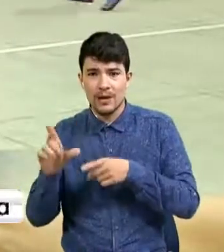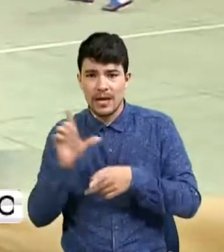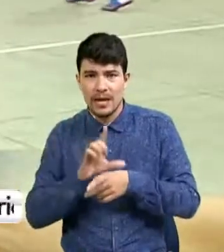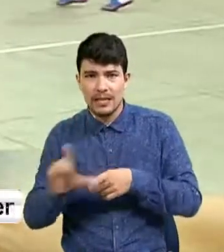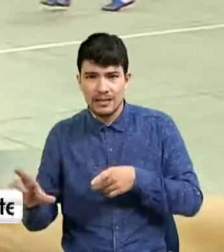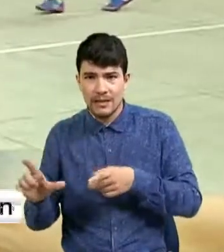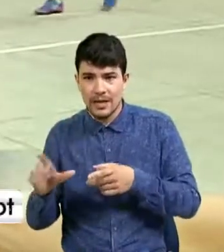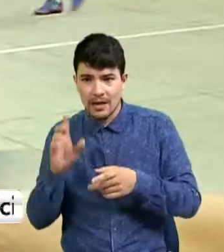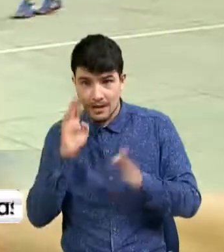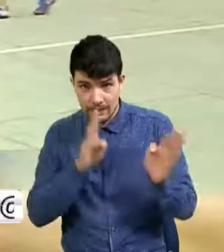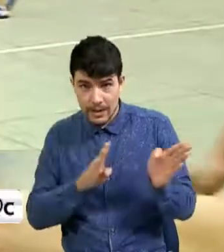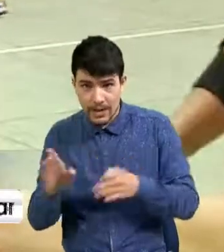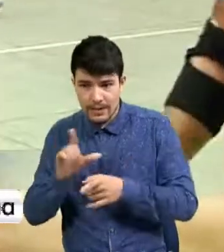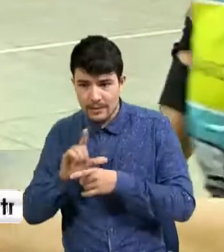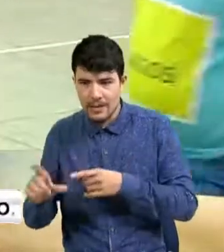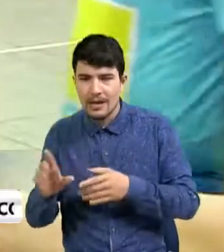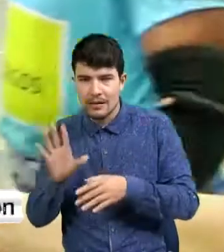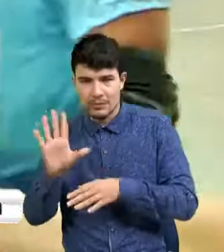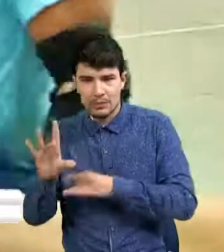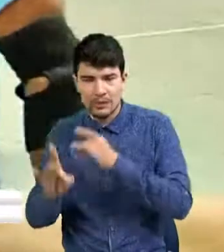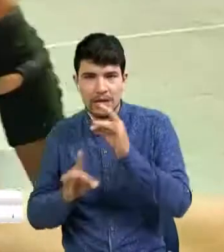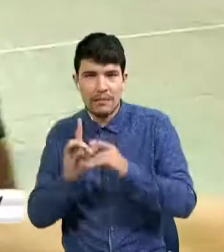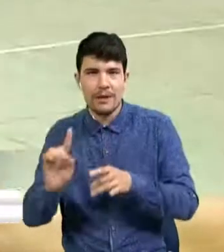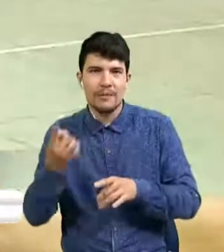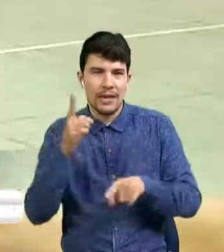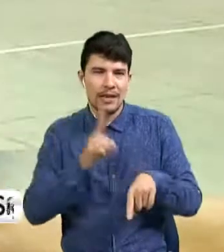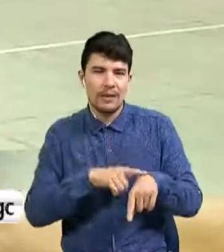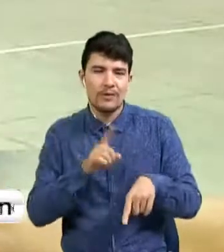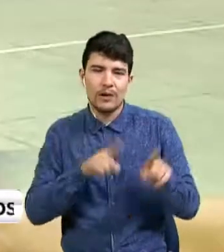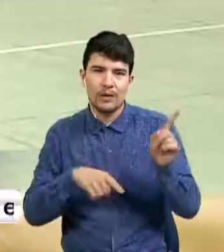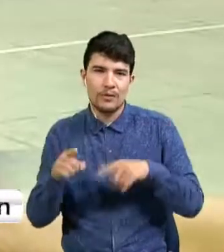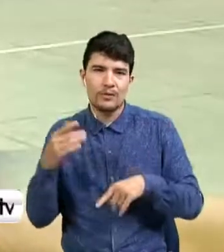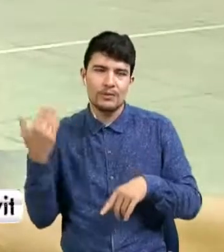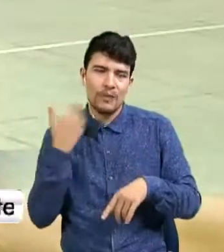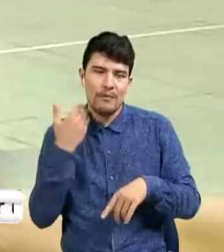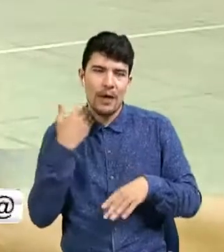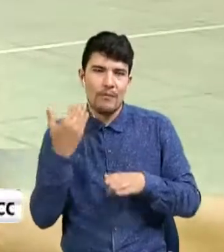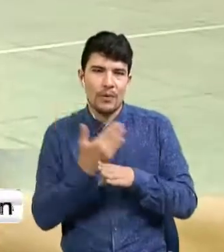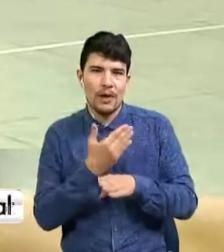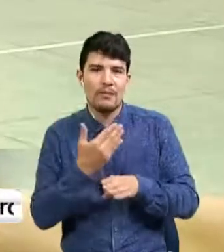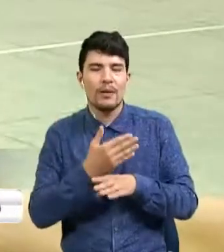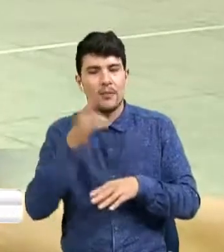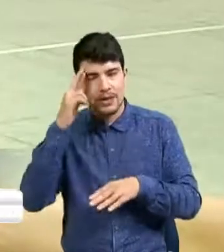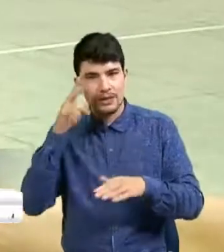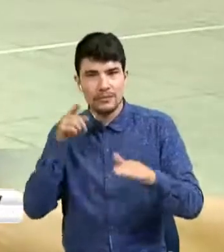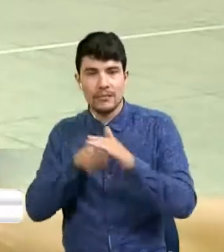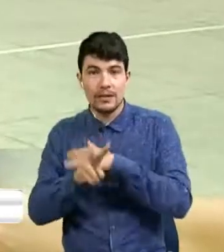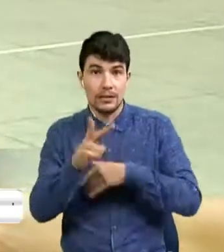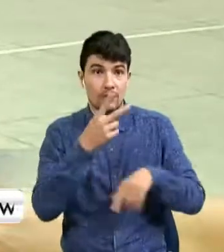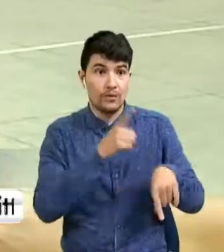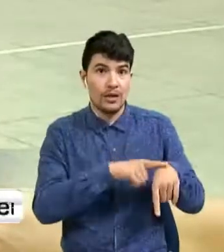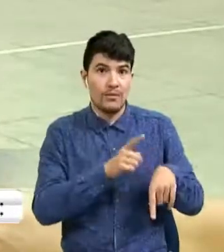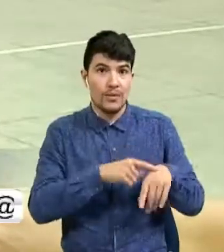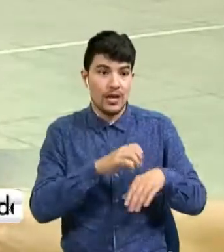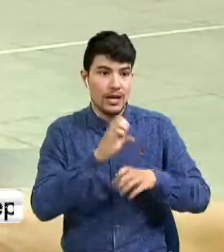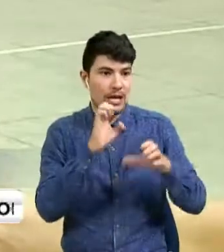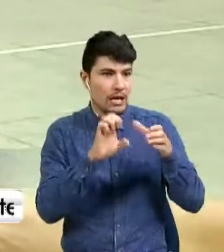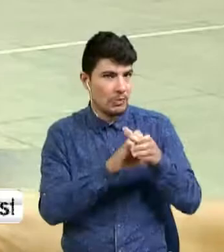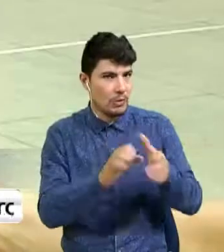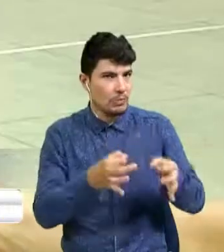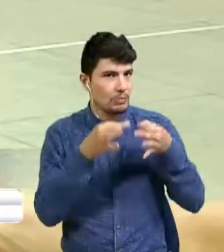que no sale a la perfección durante el primer tiempo fallamos en dos ocasiones y por eso nos convierte en segundo tiempo el equipo se comporta muy bien